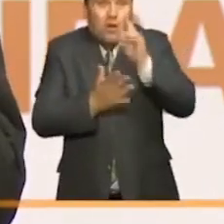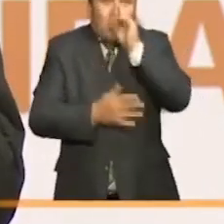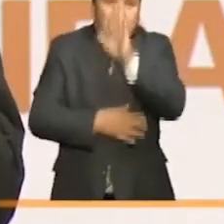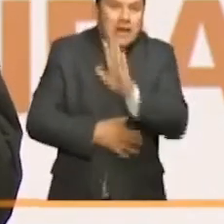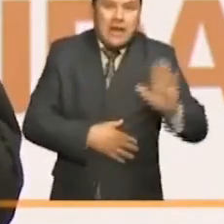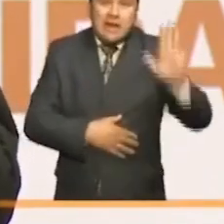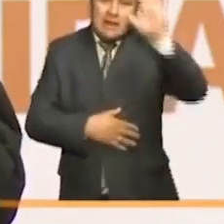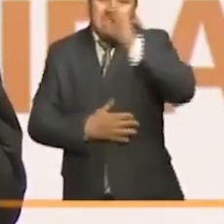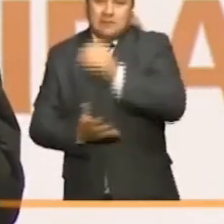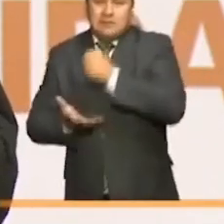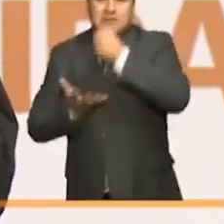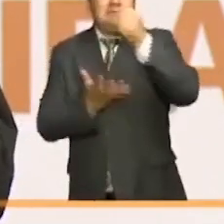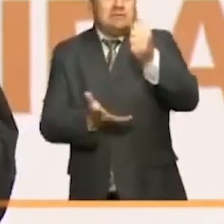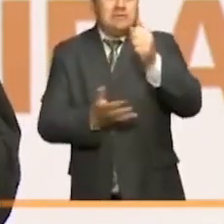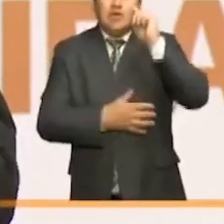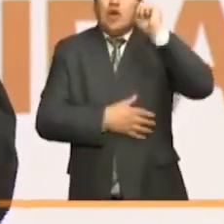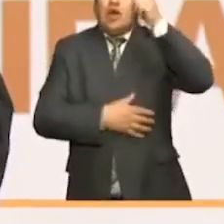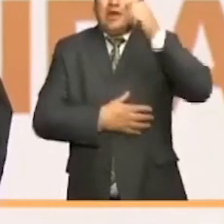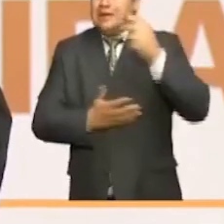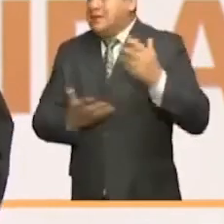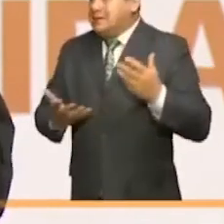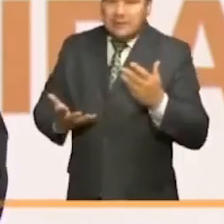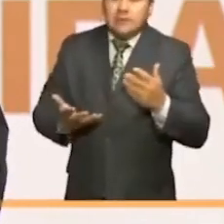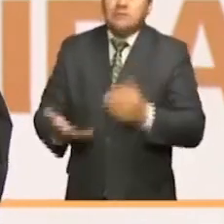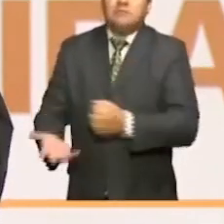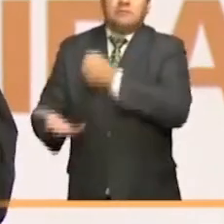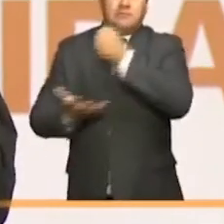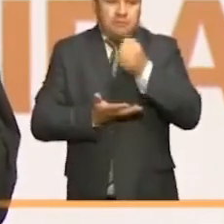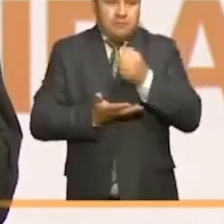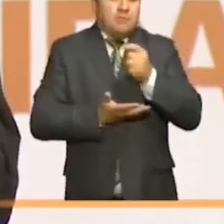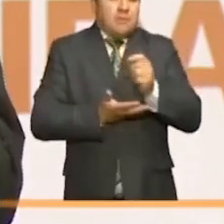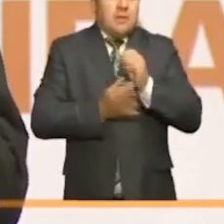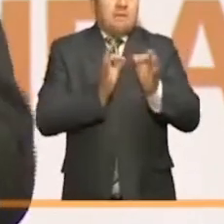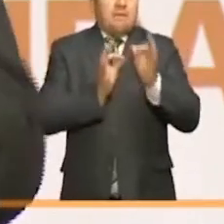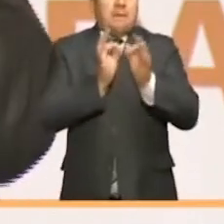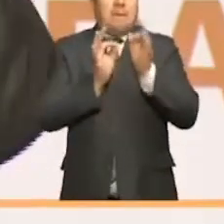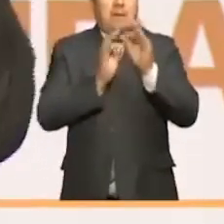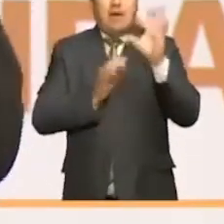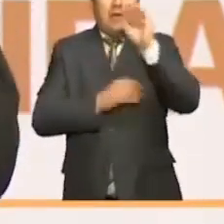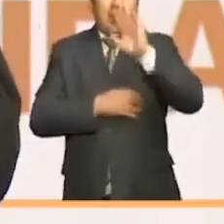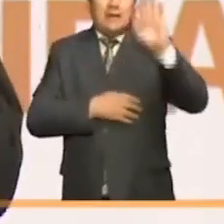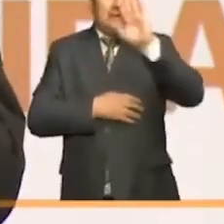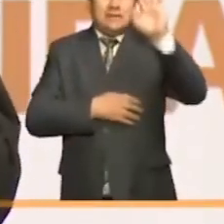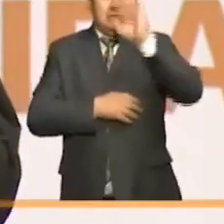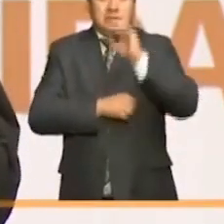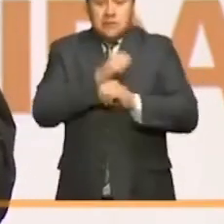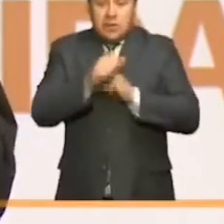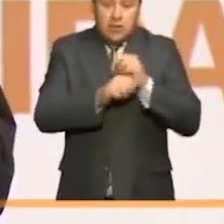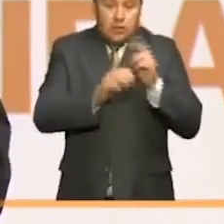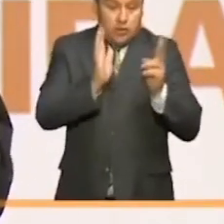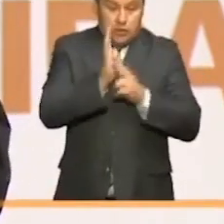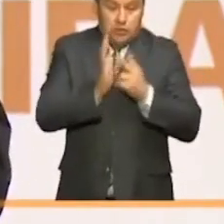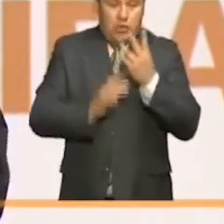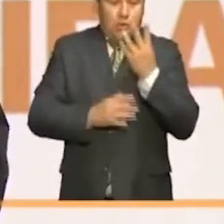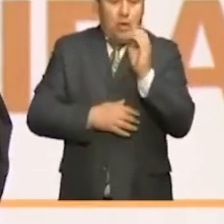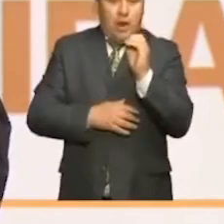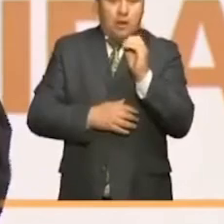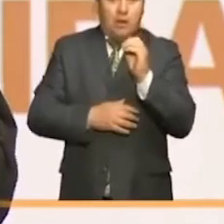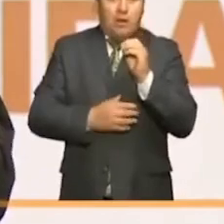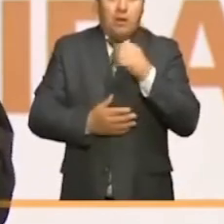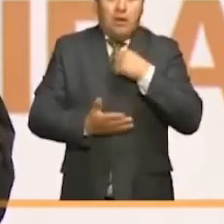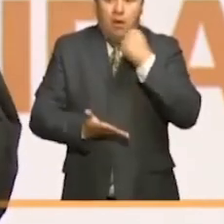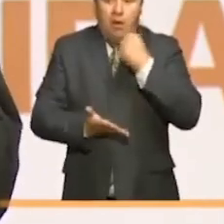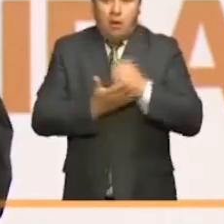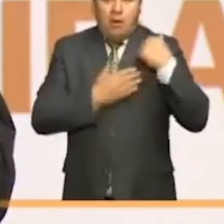con esos recursos que el gobierno le pagará a las entidades territoriales para que a partir de 2040 puedan cubrir con sus